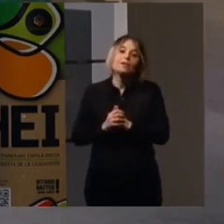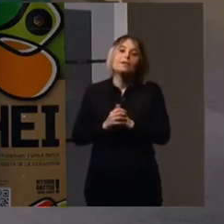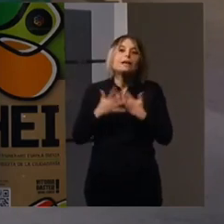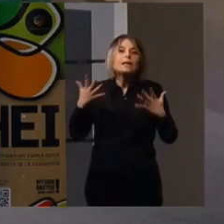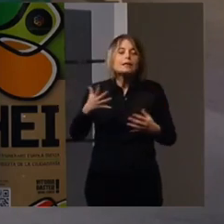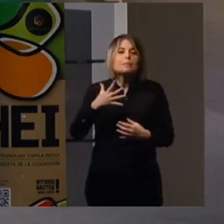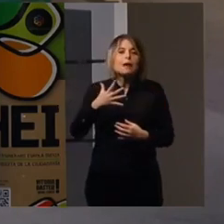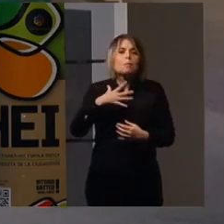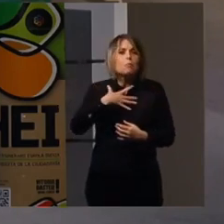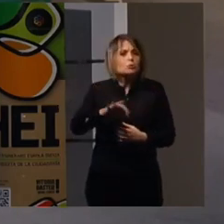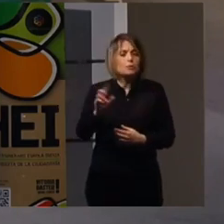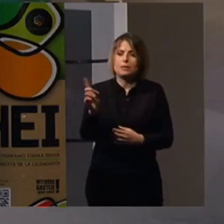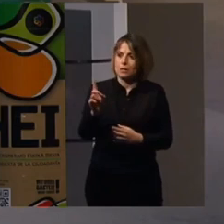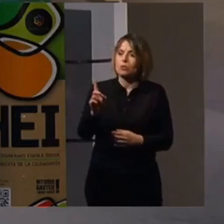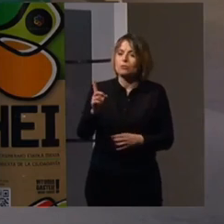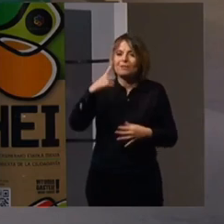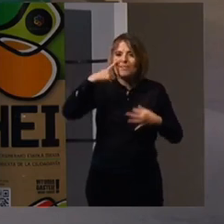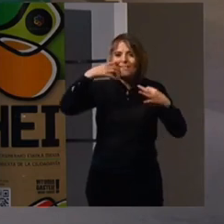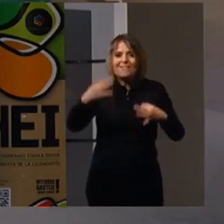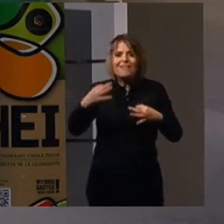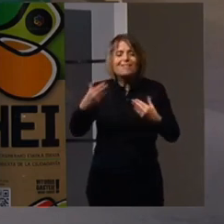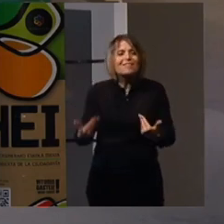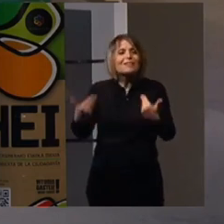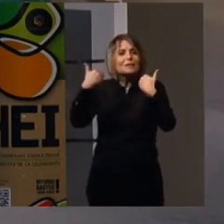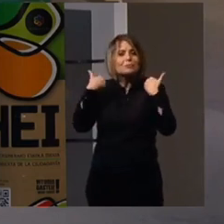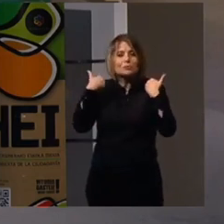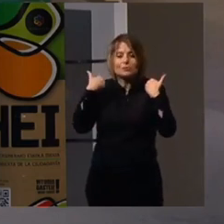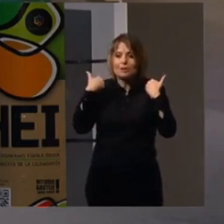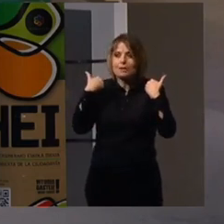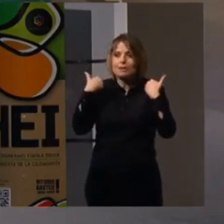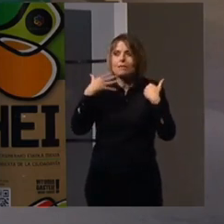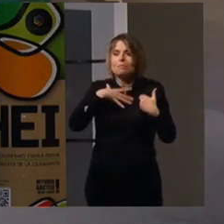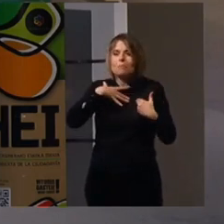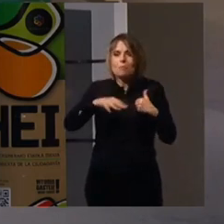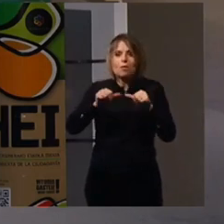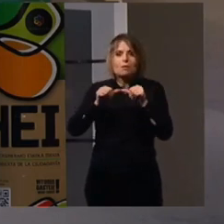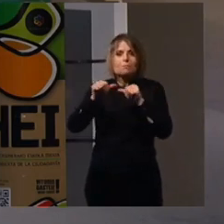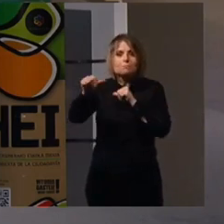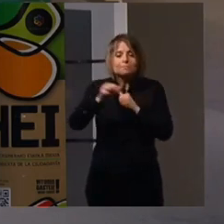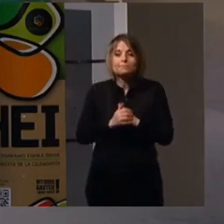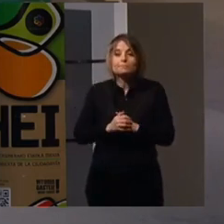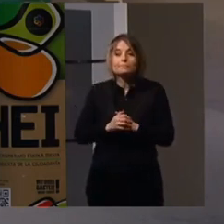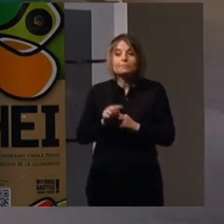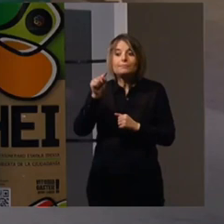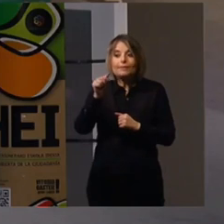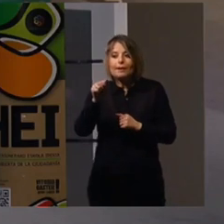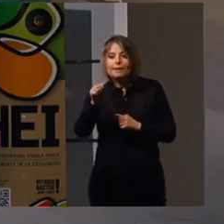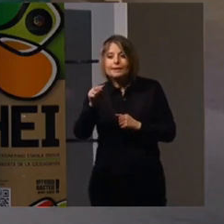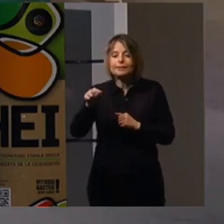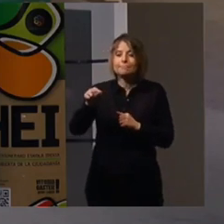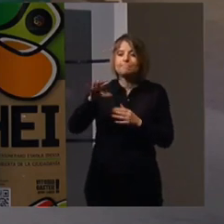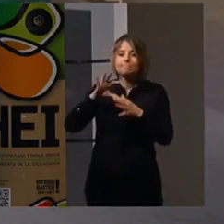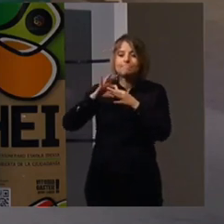una posibilidad. Imaginaos que es una responsabilidad histórica. Bueno, pues por ahí, en torno a